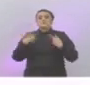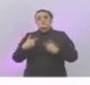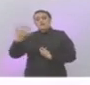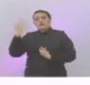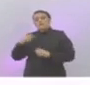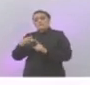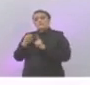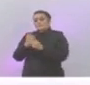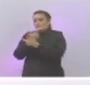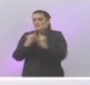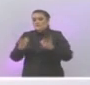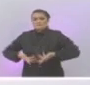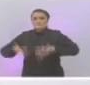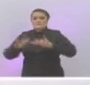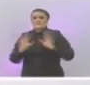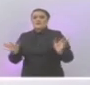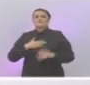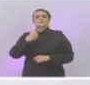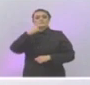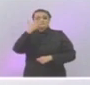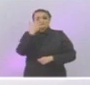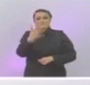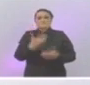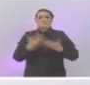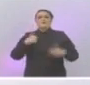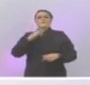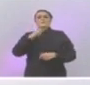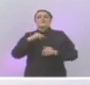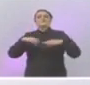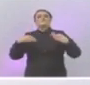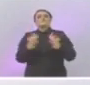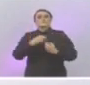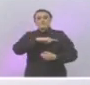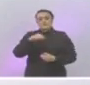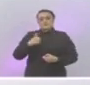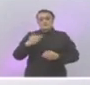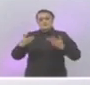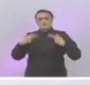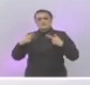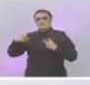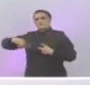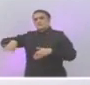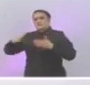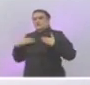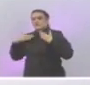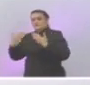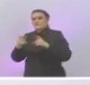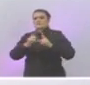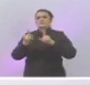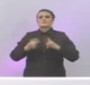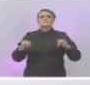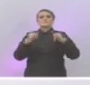secuestro. Reitero, la mejor manera de acrecentar la confianza de la sociedad en las